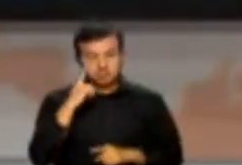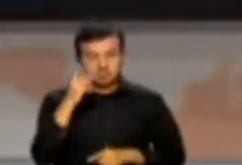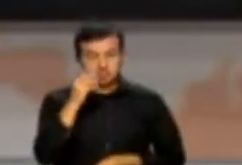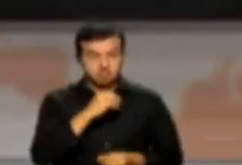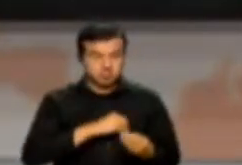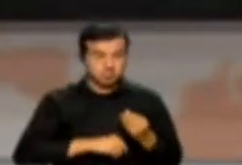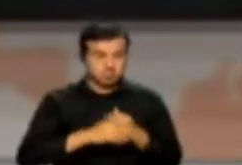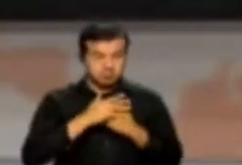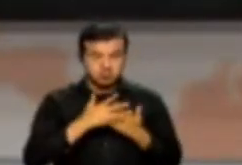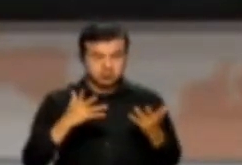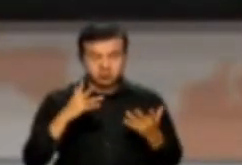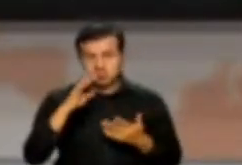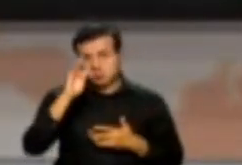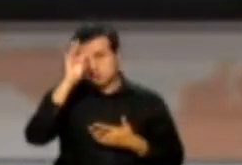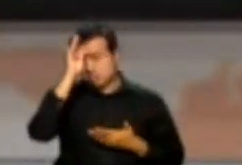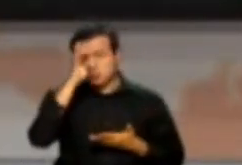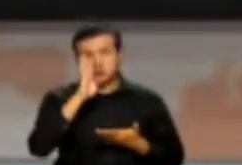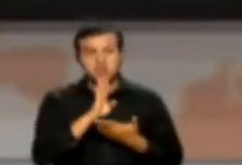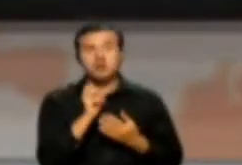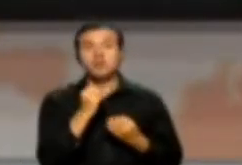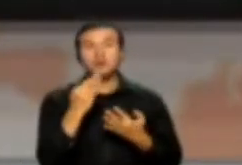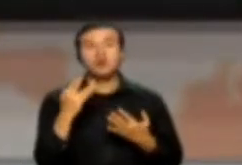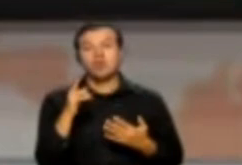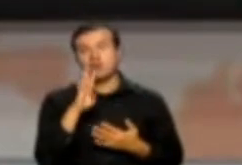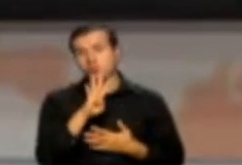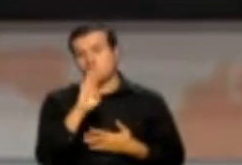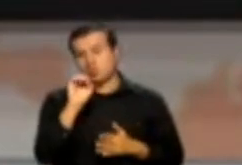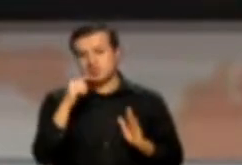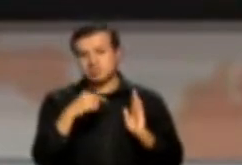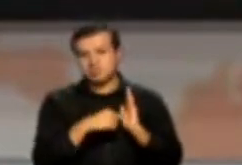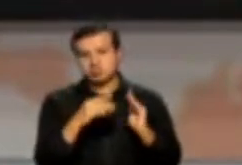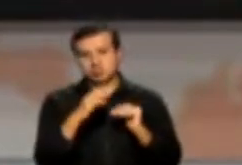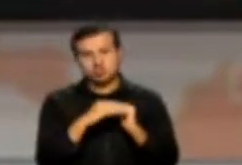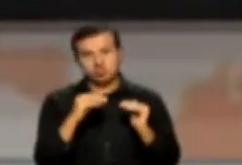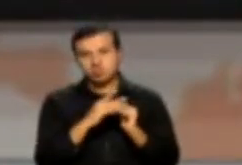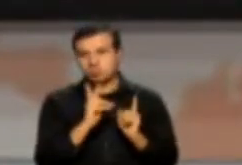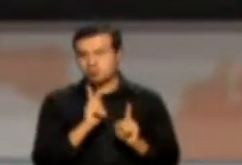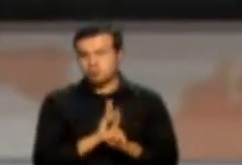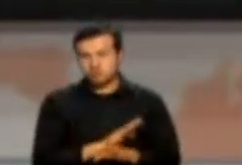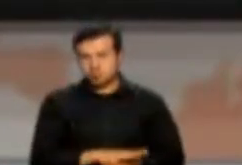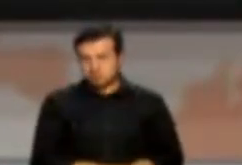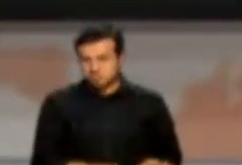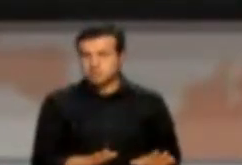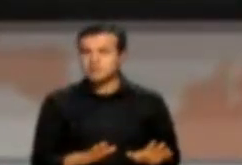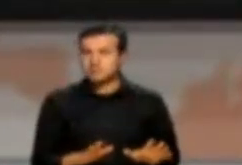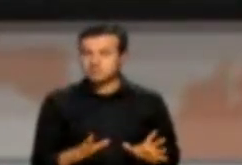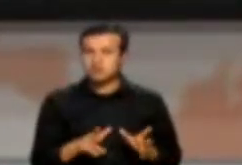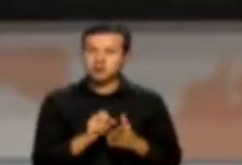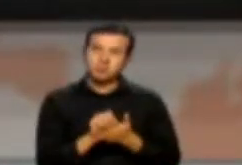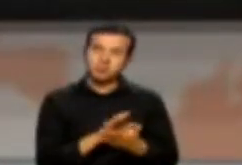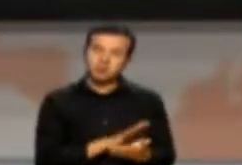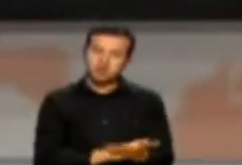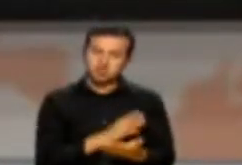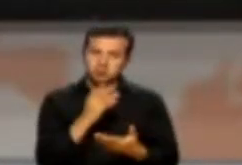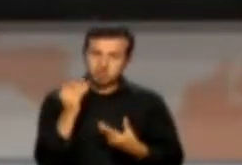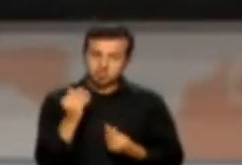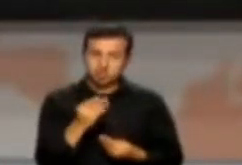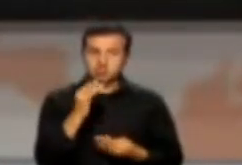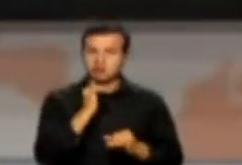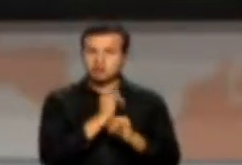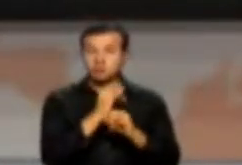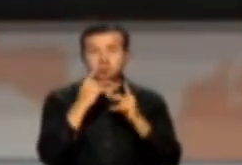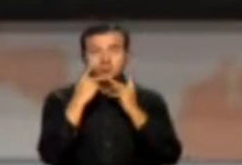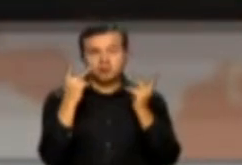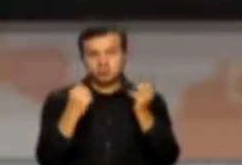en el carlos andrade marín que no llegará más allá de 40 mil dólares por tanto el realizar programas de trasplantes en el sector